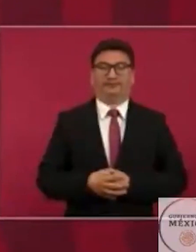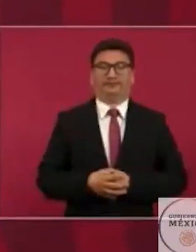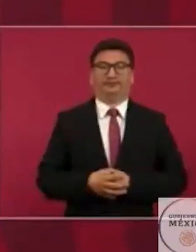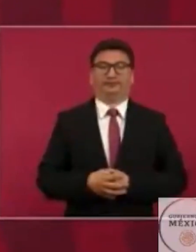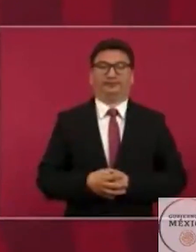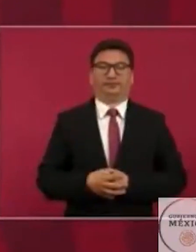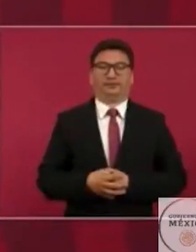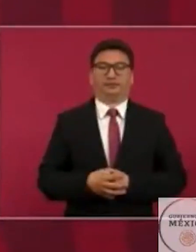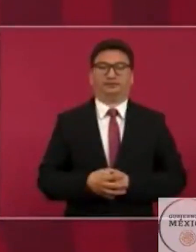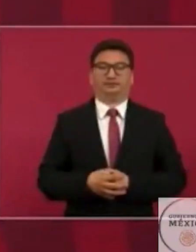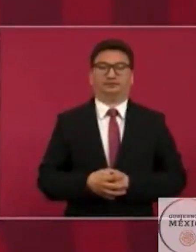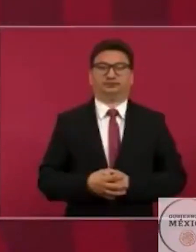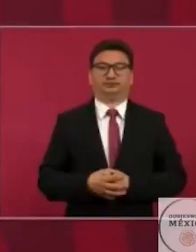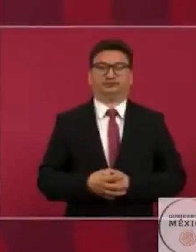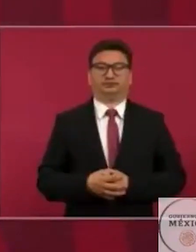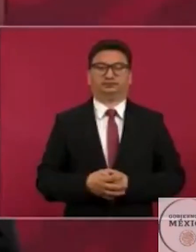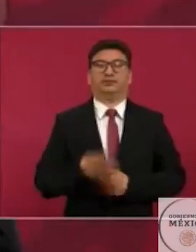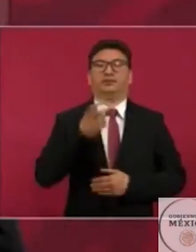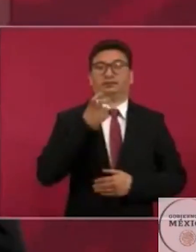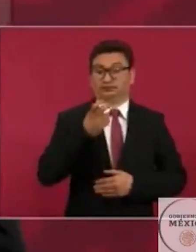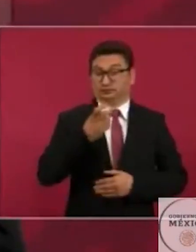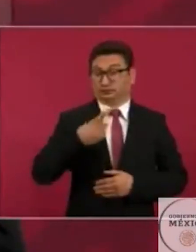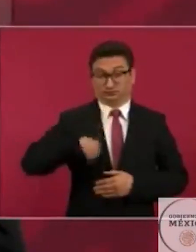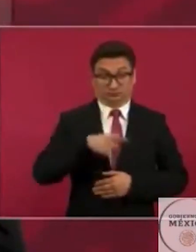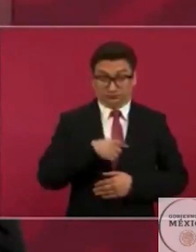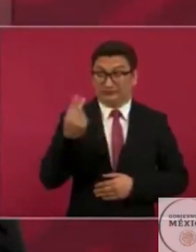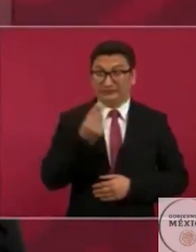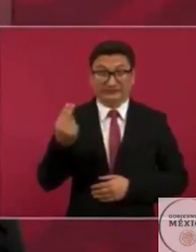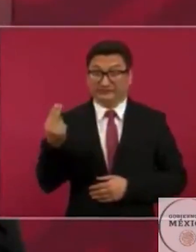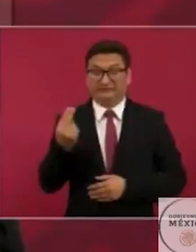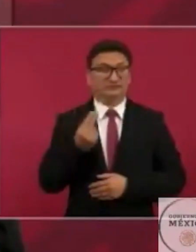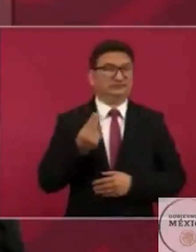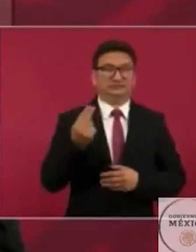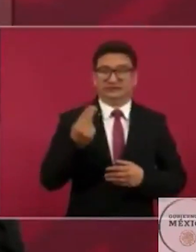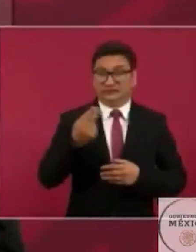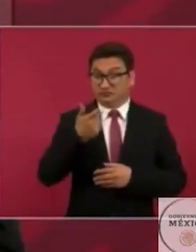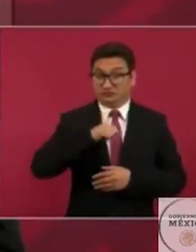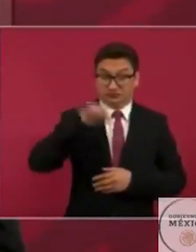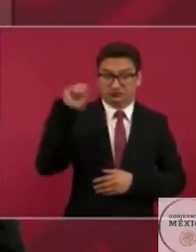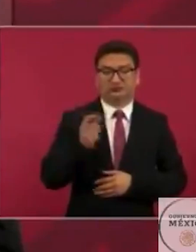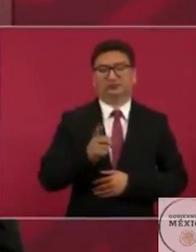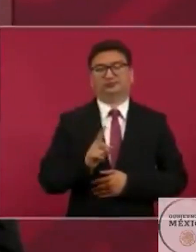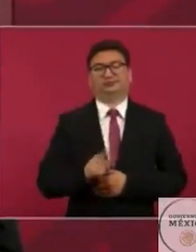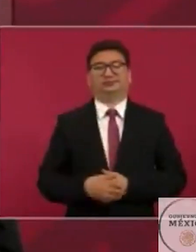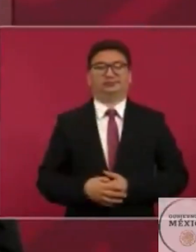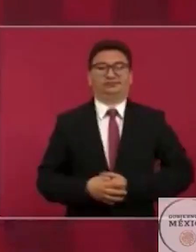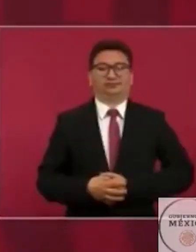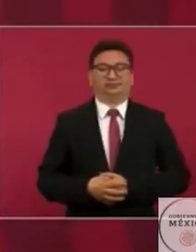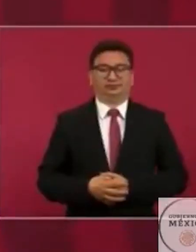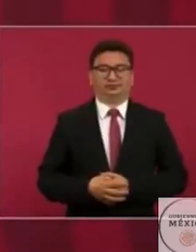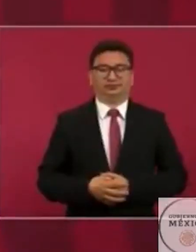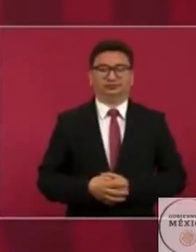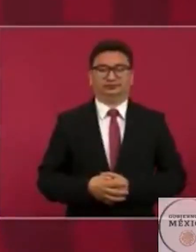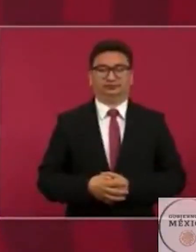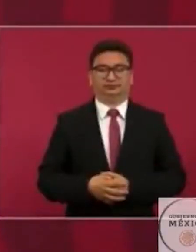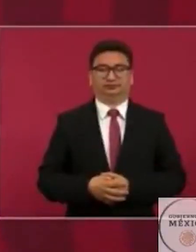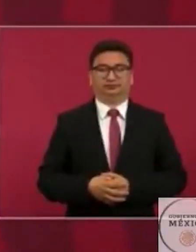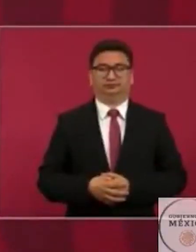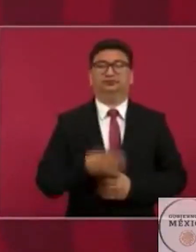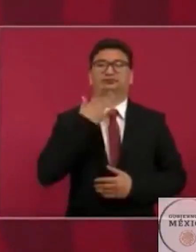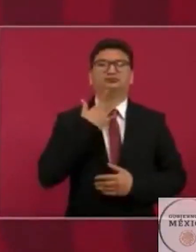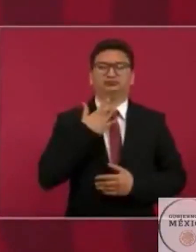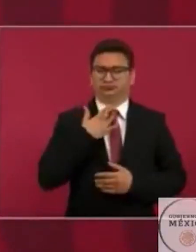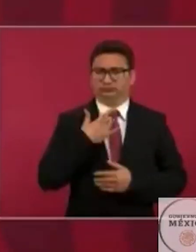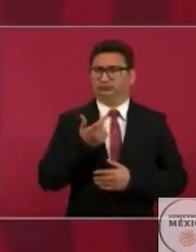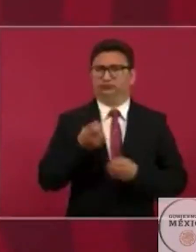no tenemos necesidad de aumentar los precios de las gasolinas,